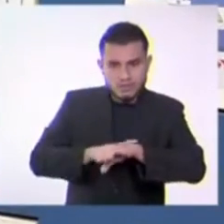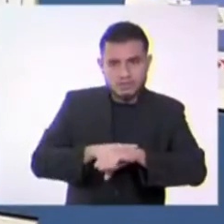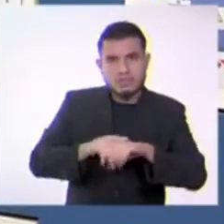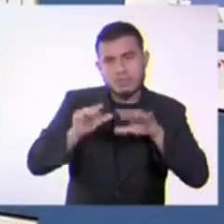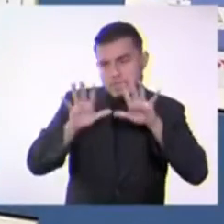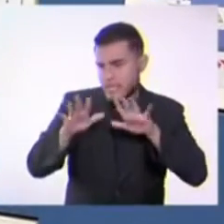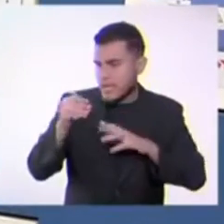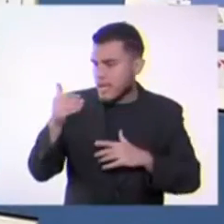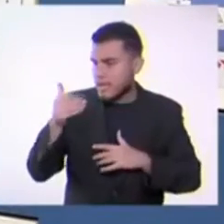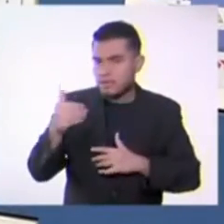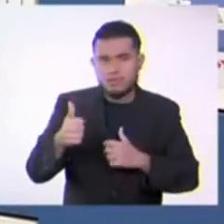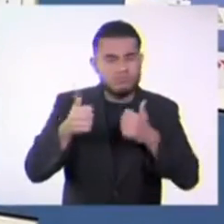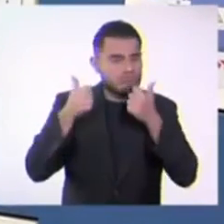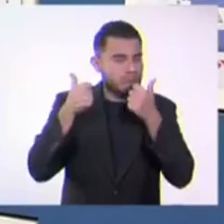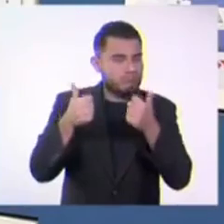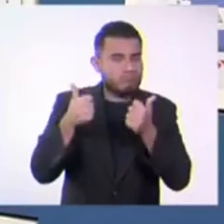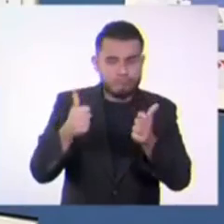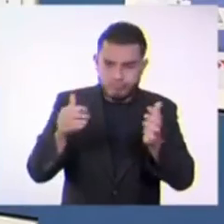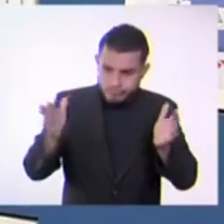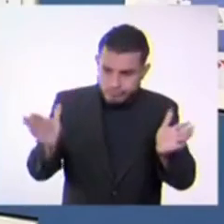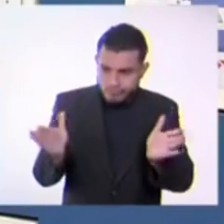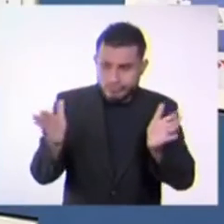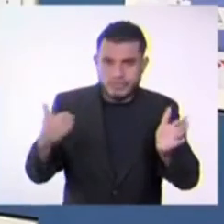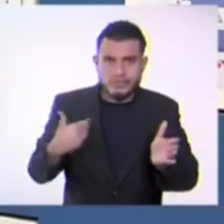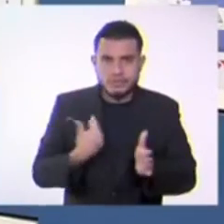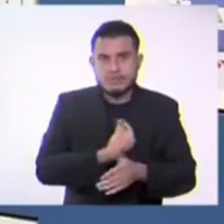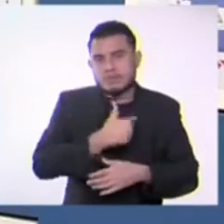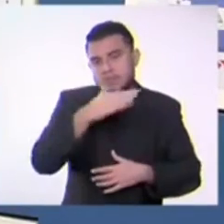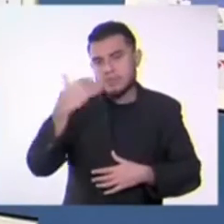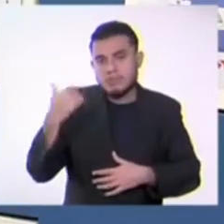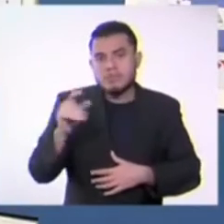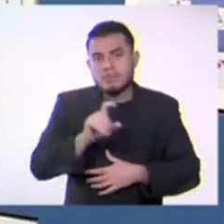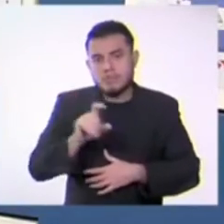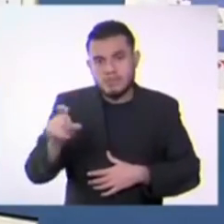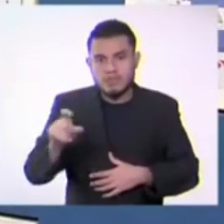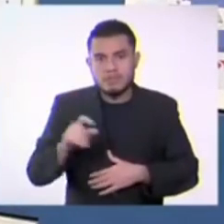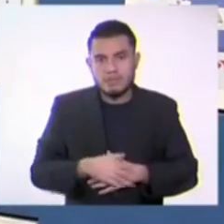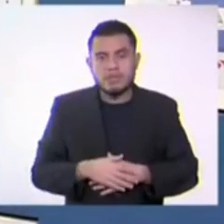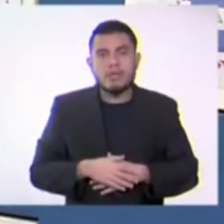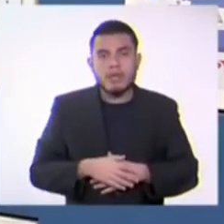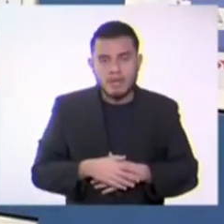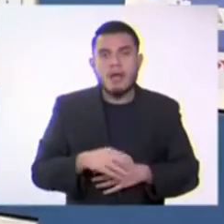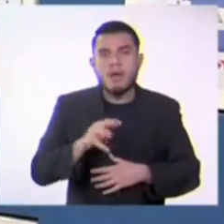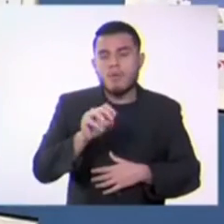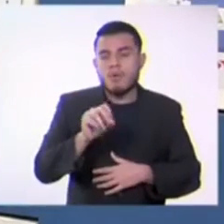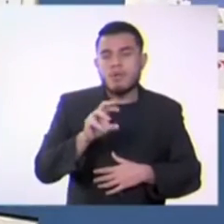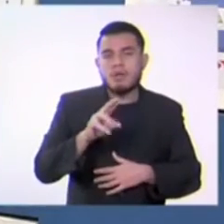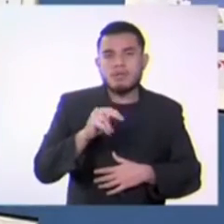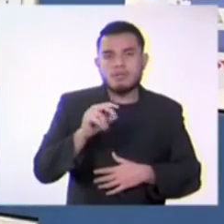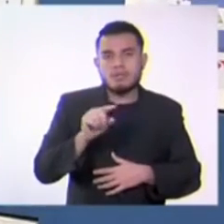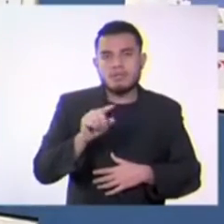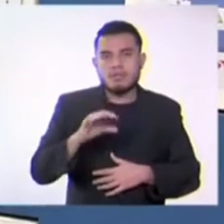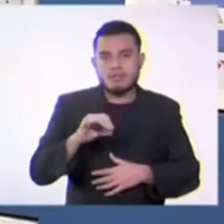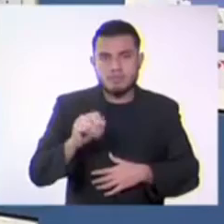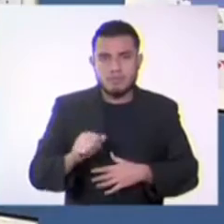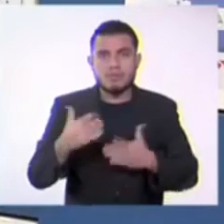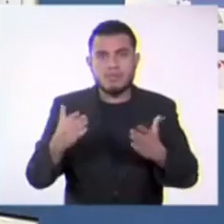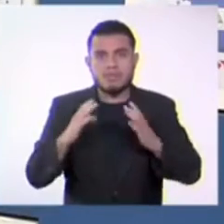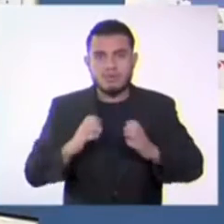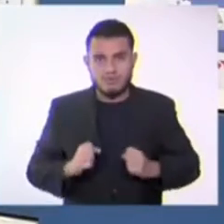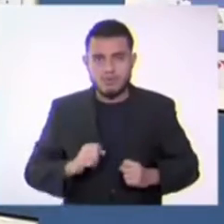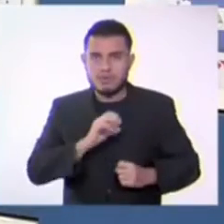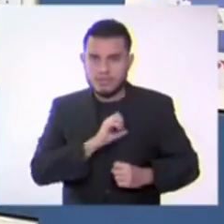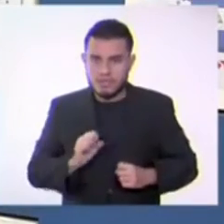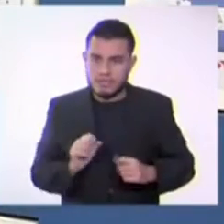grandes logros y de gran impulso para nuestro país. Por eso se llama la modernización del Estado salvadoreño, el impulso y